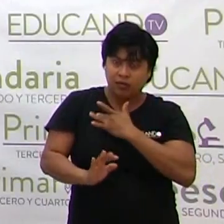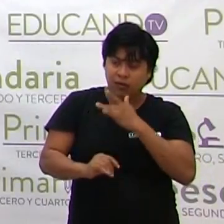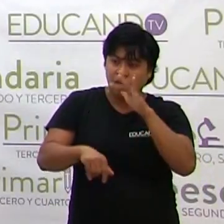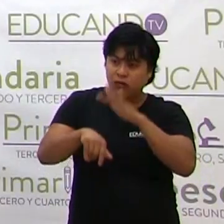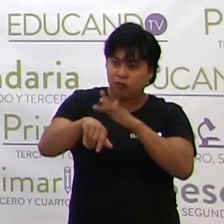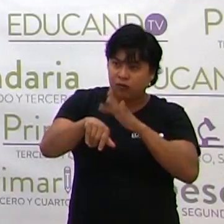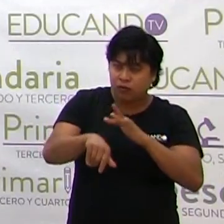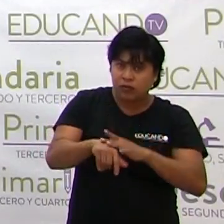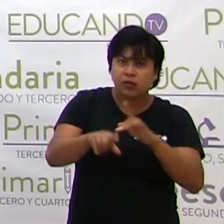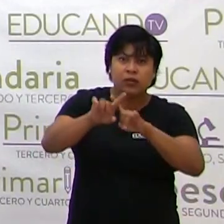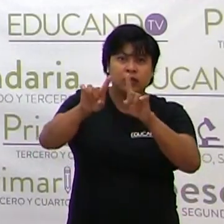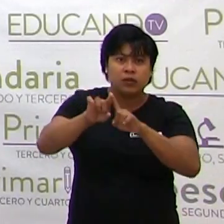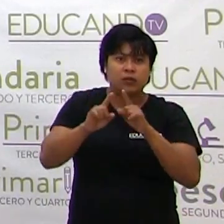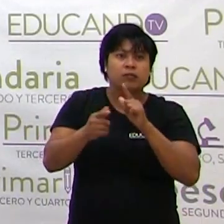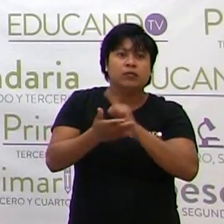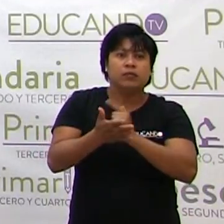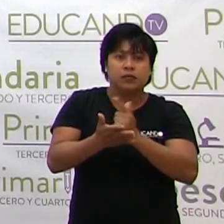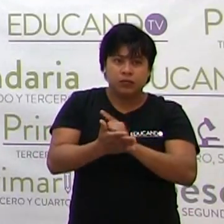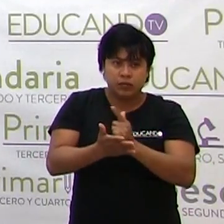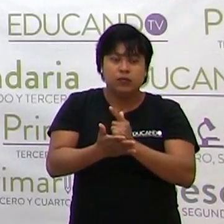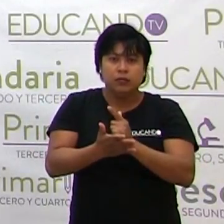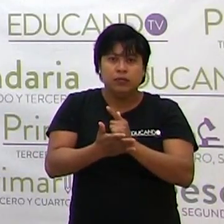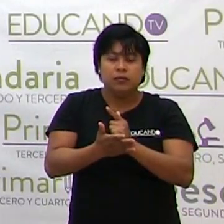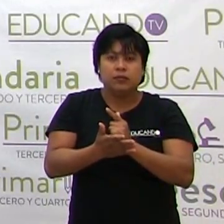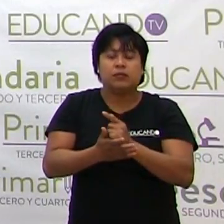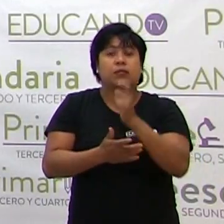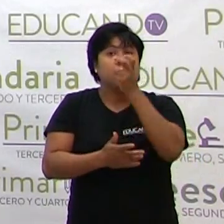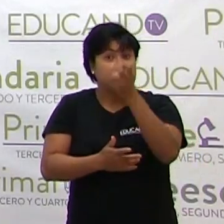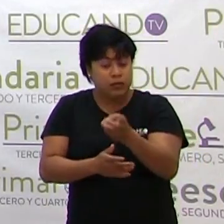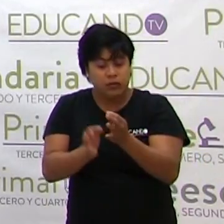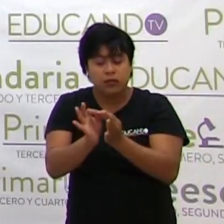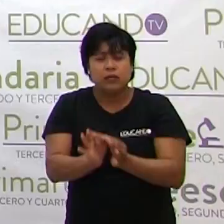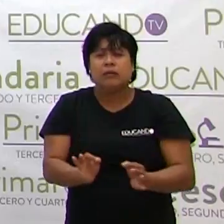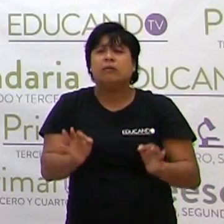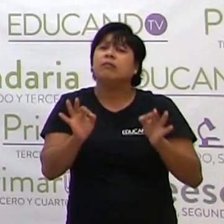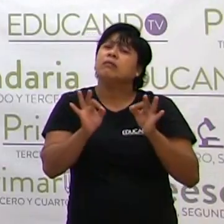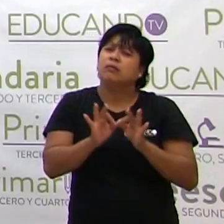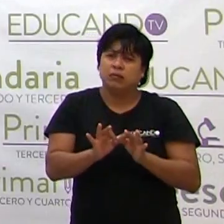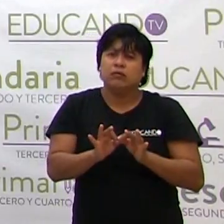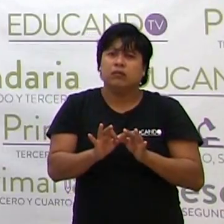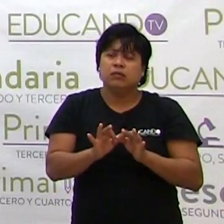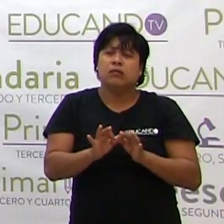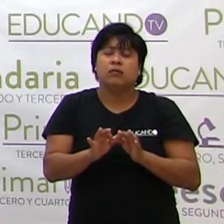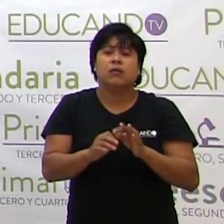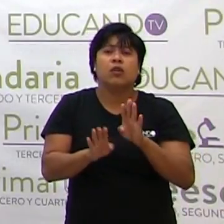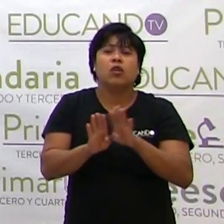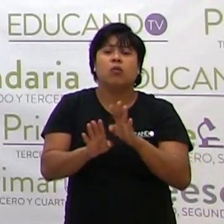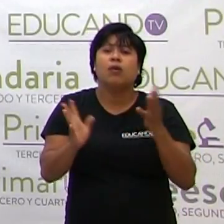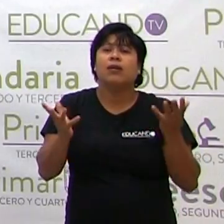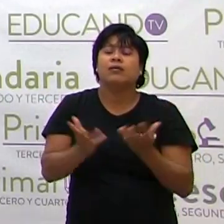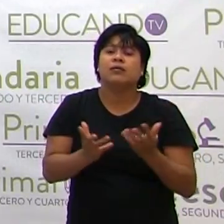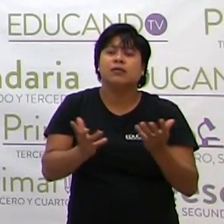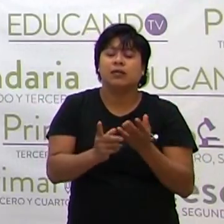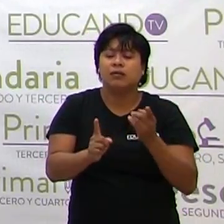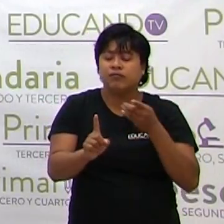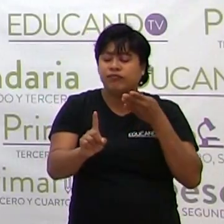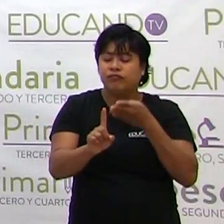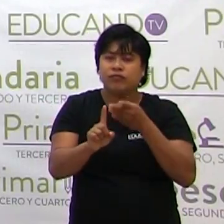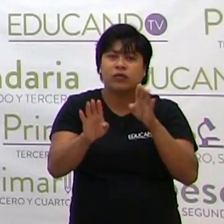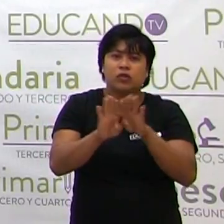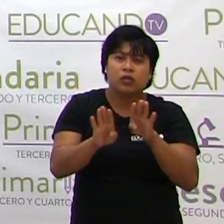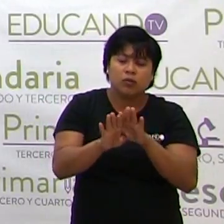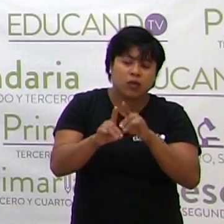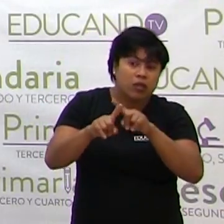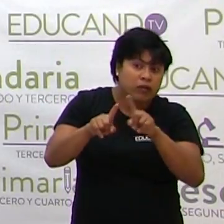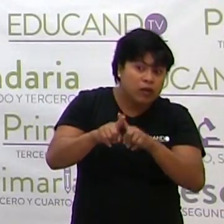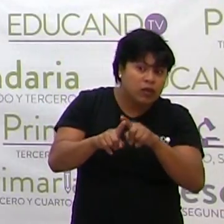conocemos los tipos de libros, es importante hacer referencia a las partes